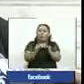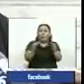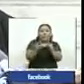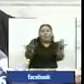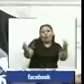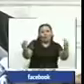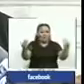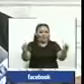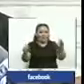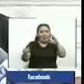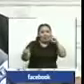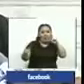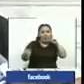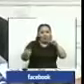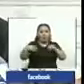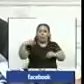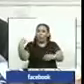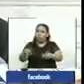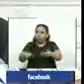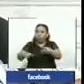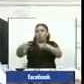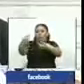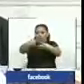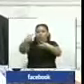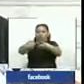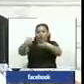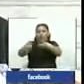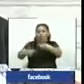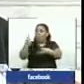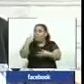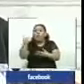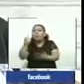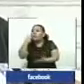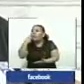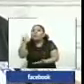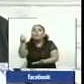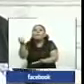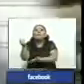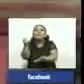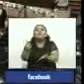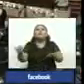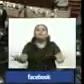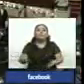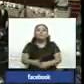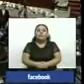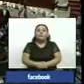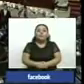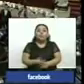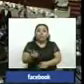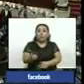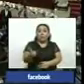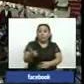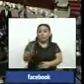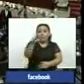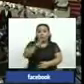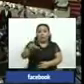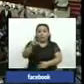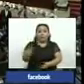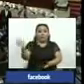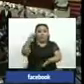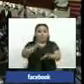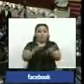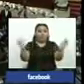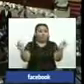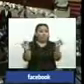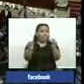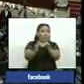con esto. Te montan un montón de obligaciones, pero no te dan la partida de dónde vamos a sacar los fondos. El próximo lunes se reinicia la sesión